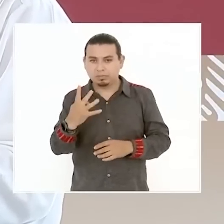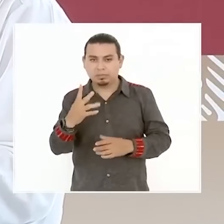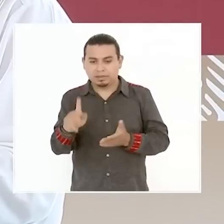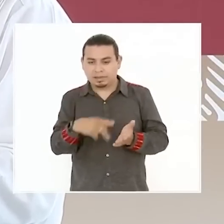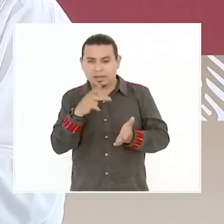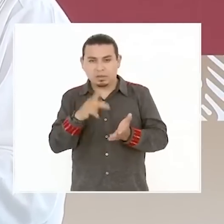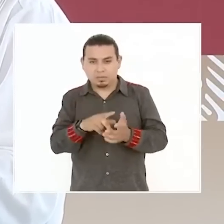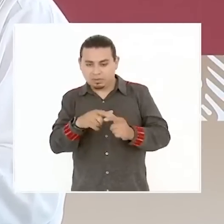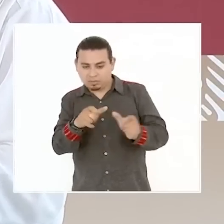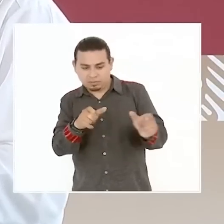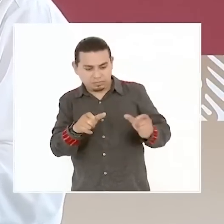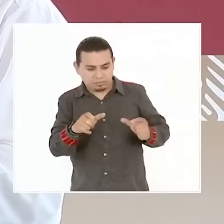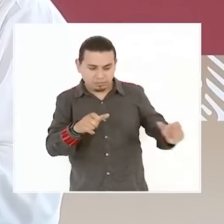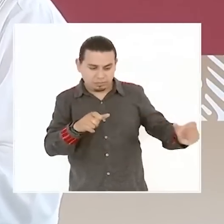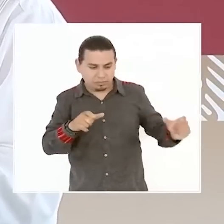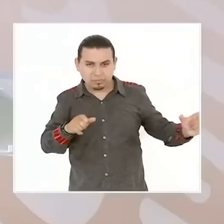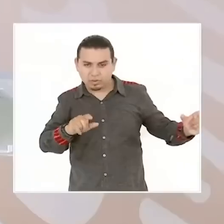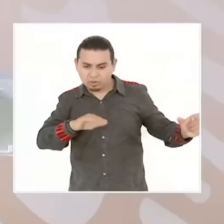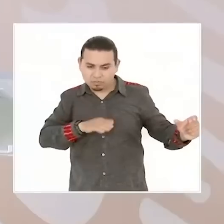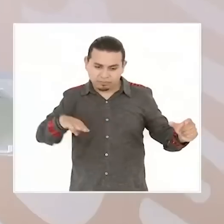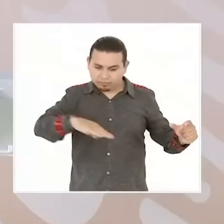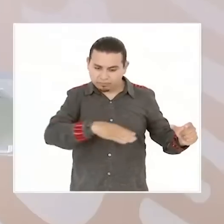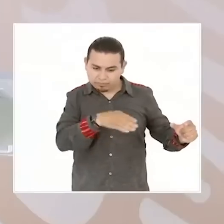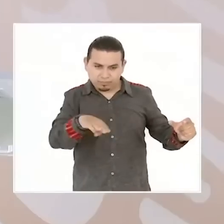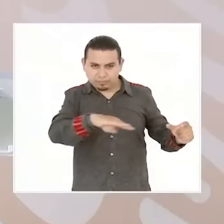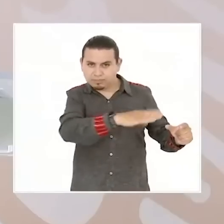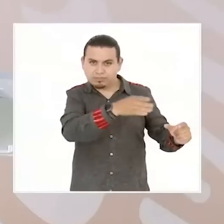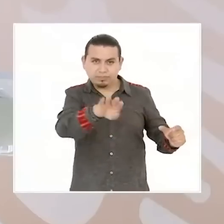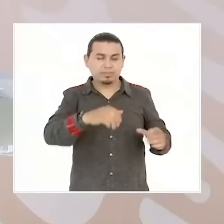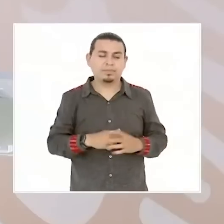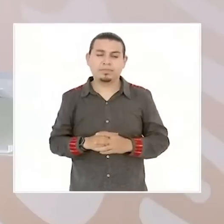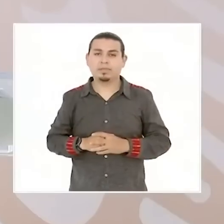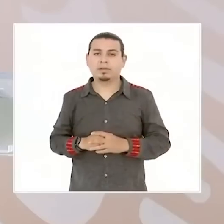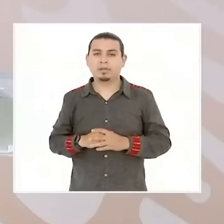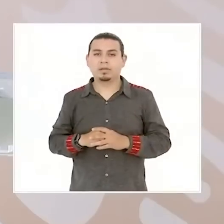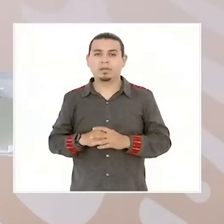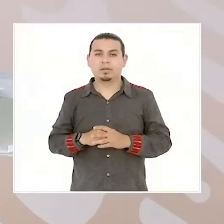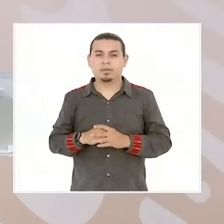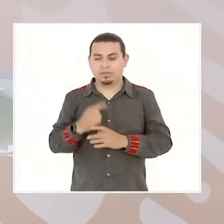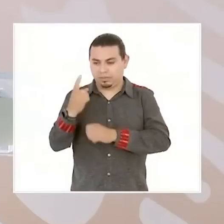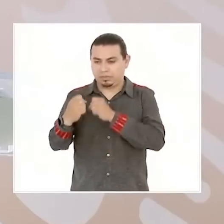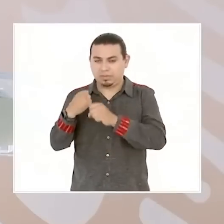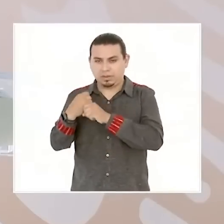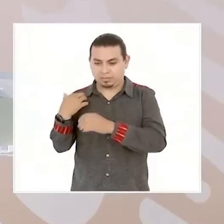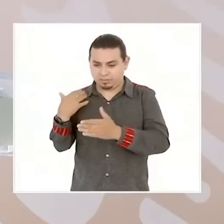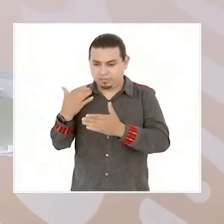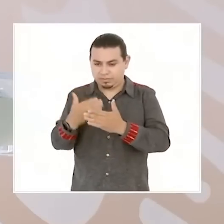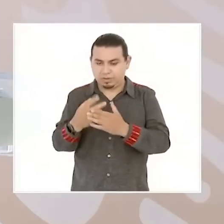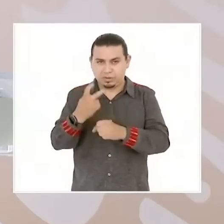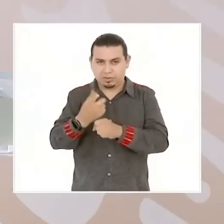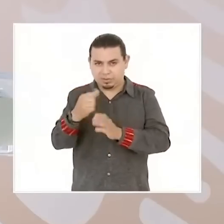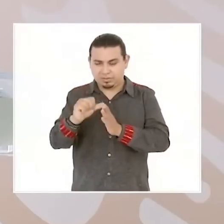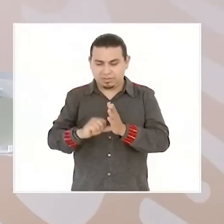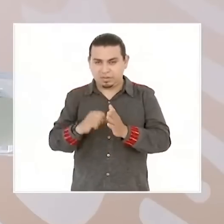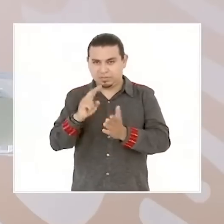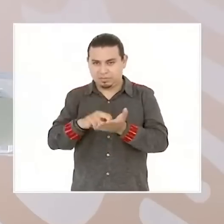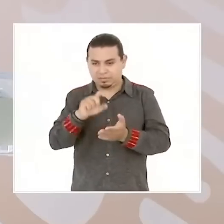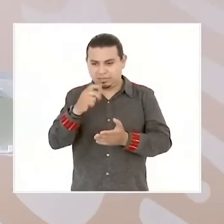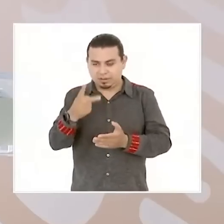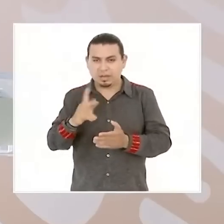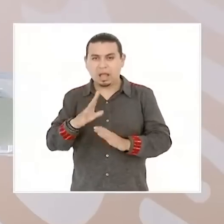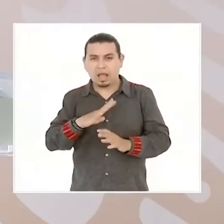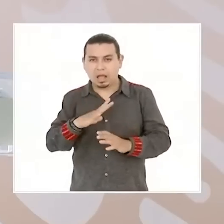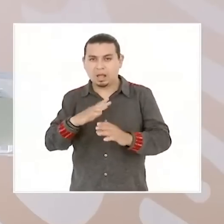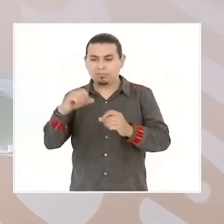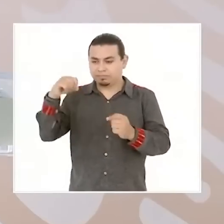kilómetros de caminos rurales. Durante el segundo semestre de 2022, iniciaremos con la instalación de la